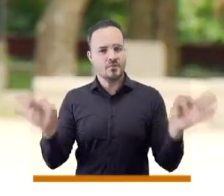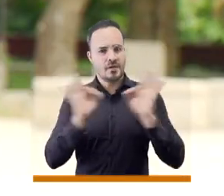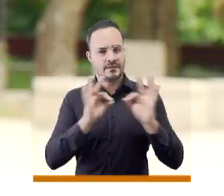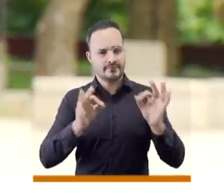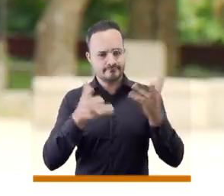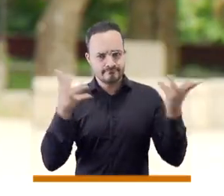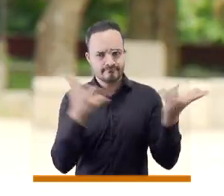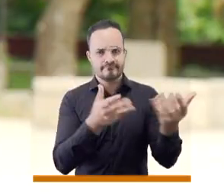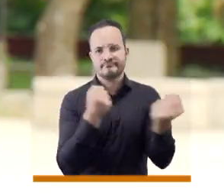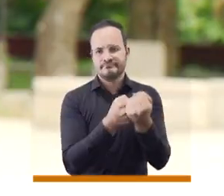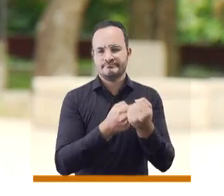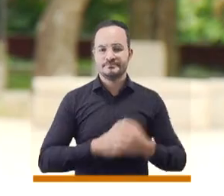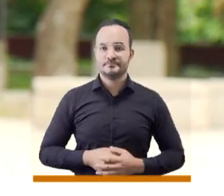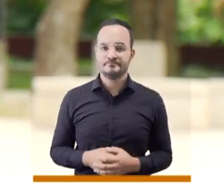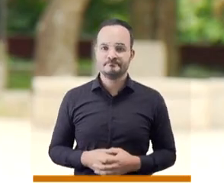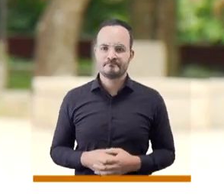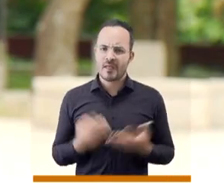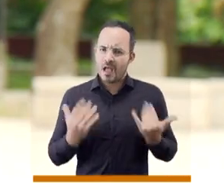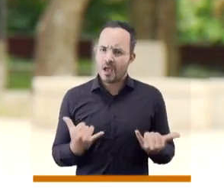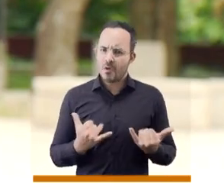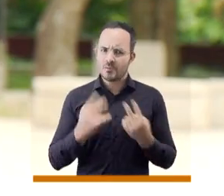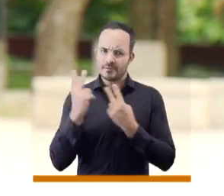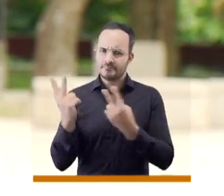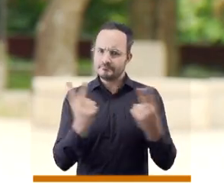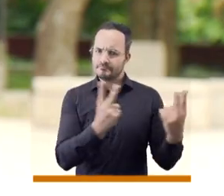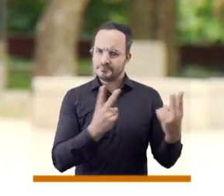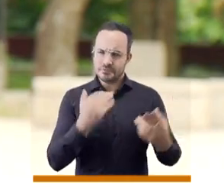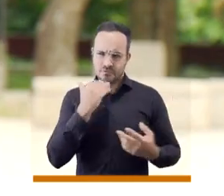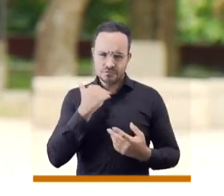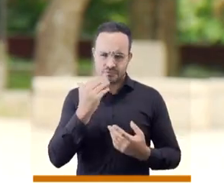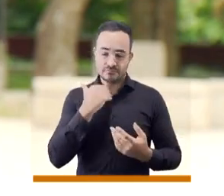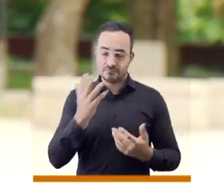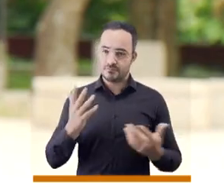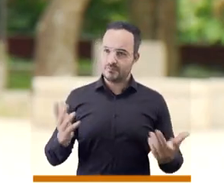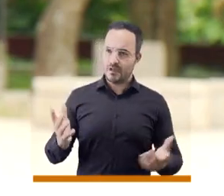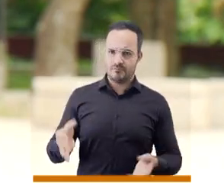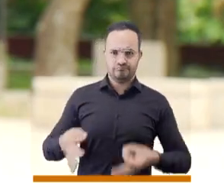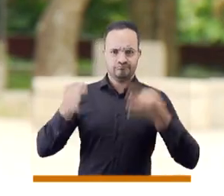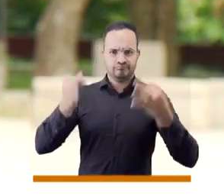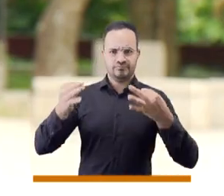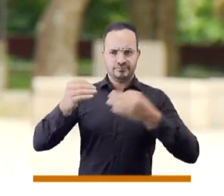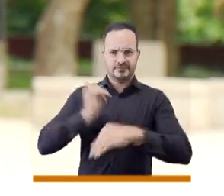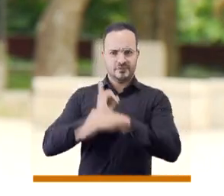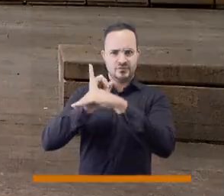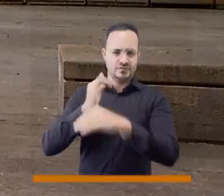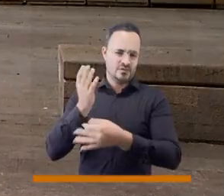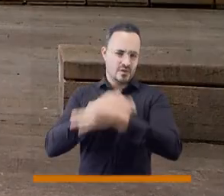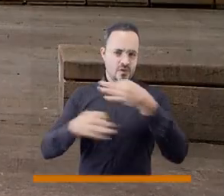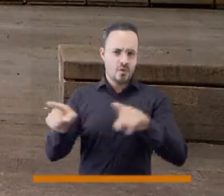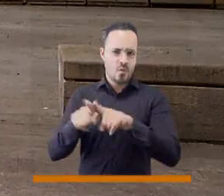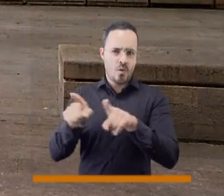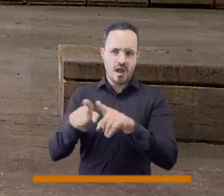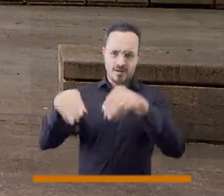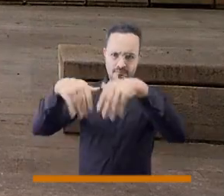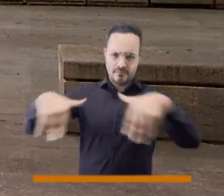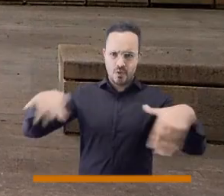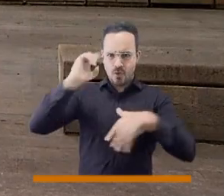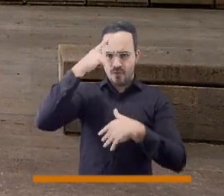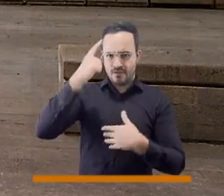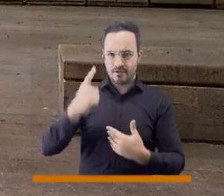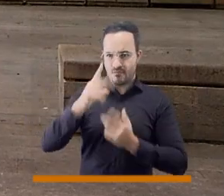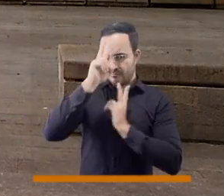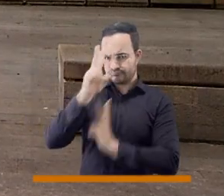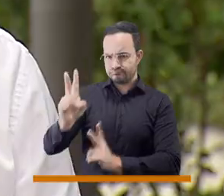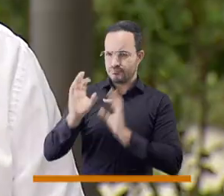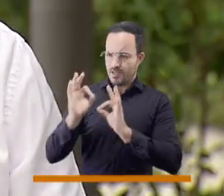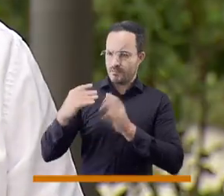tanto ciudad como país, ¿estamos viviendo una desinstitucionalización, concejal? Completamente, y por eso le